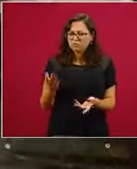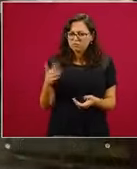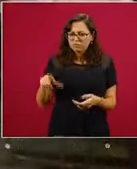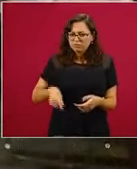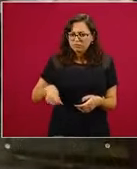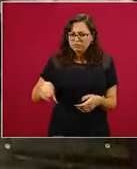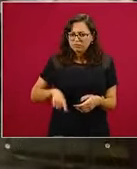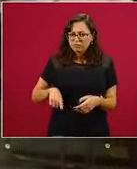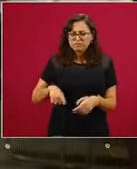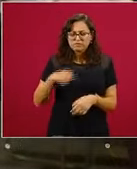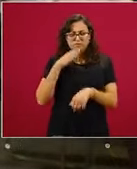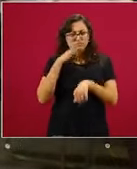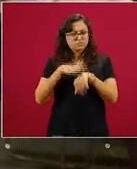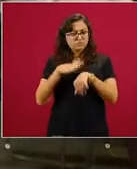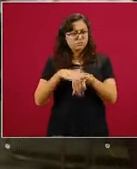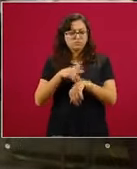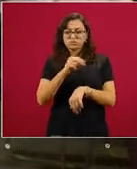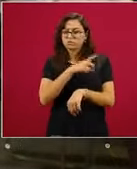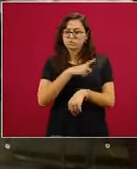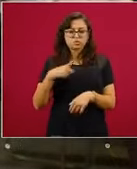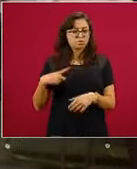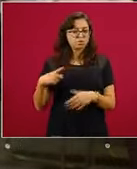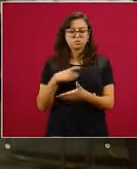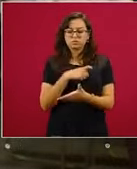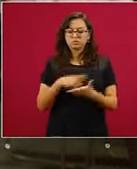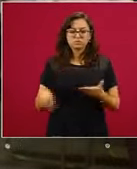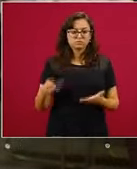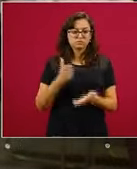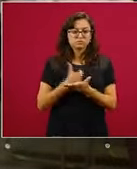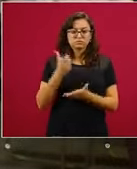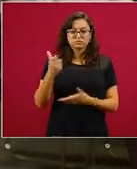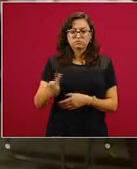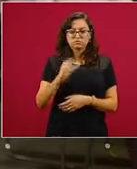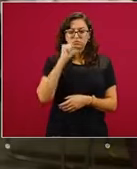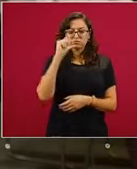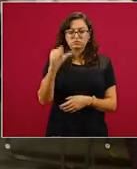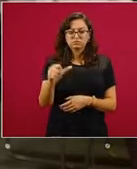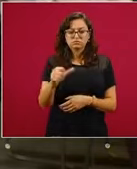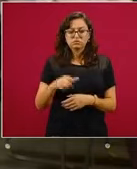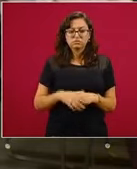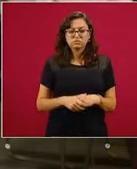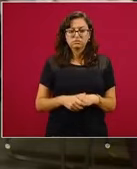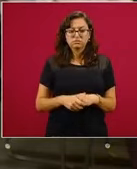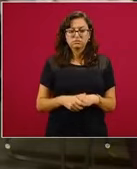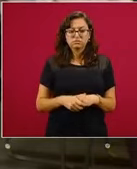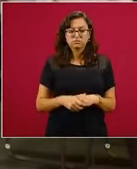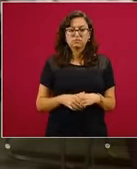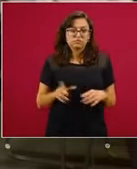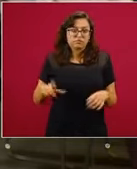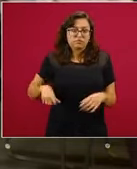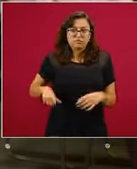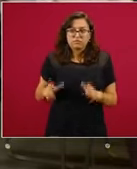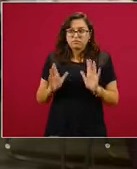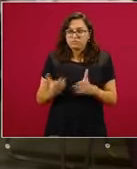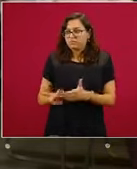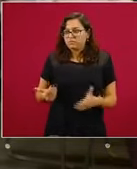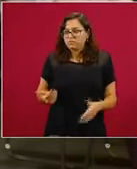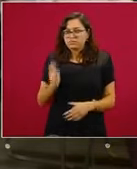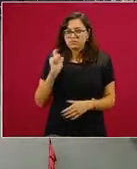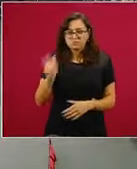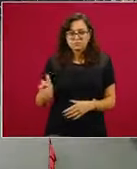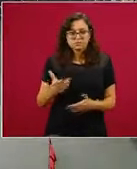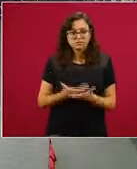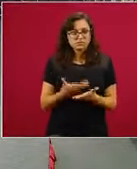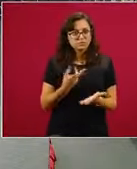a la población que es una vacuna que no deben de pagar porque ya se pagó por el gobierno, pues.